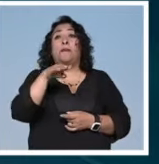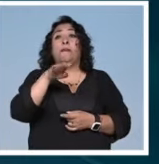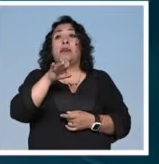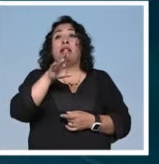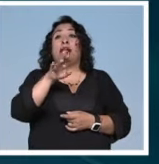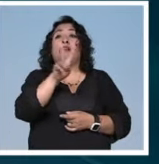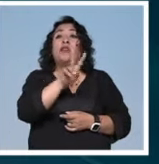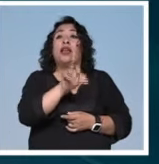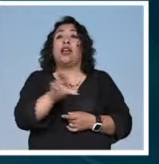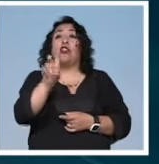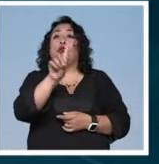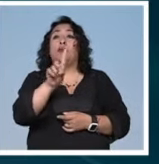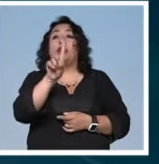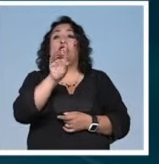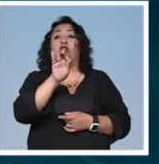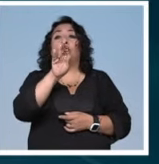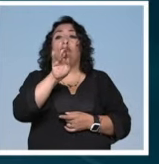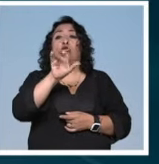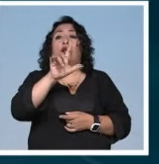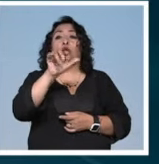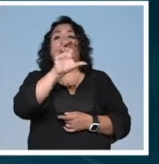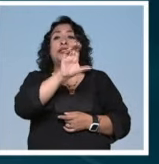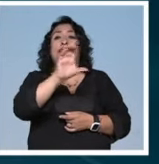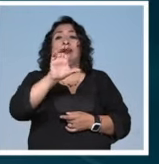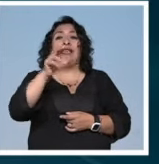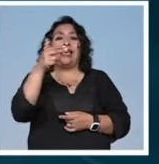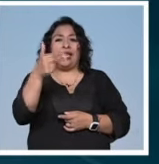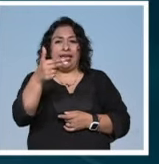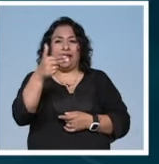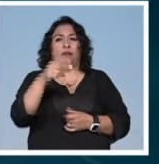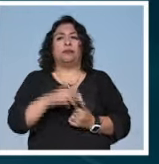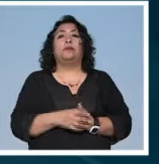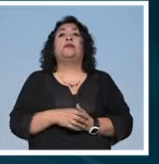de viernes a domingo en el Foro La Gruta del Centro Cultural